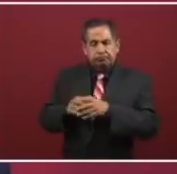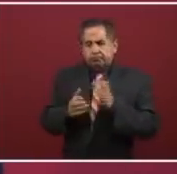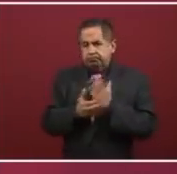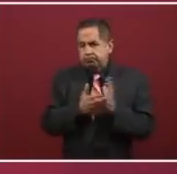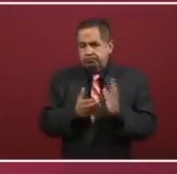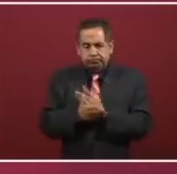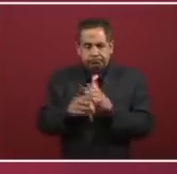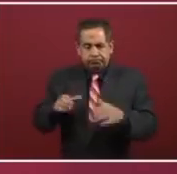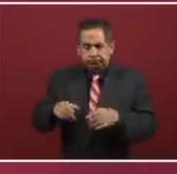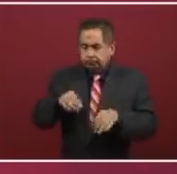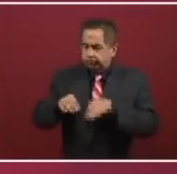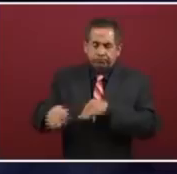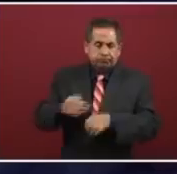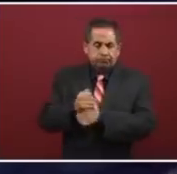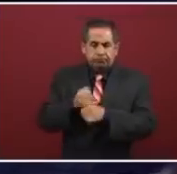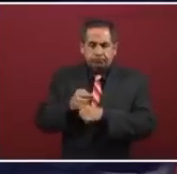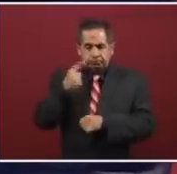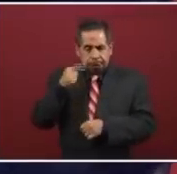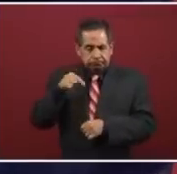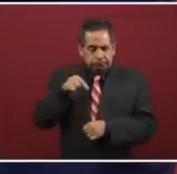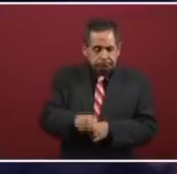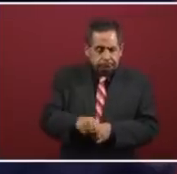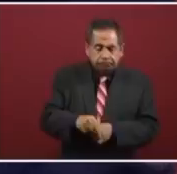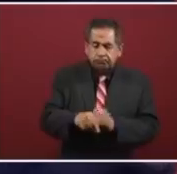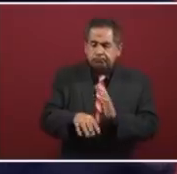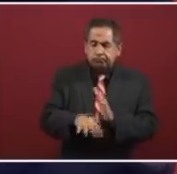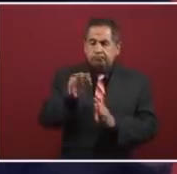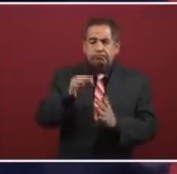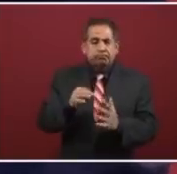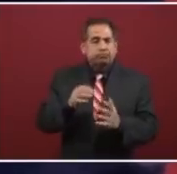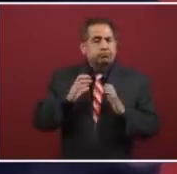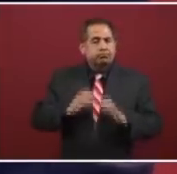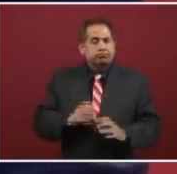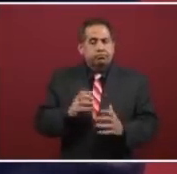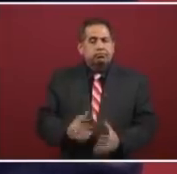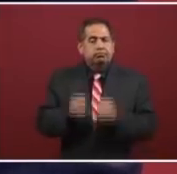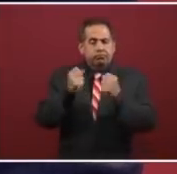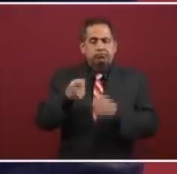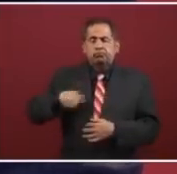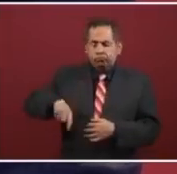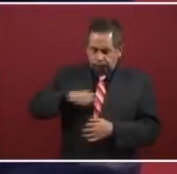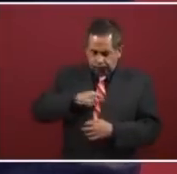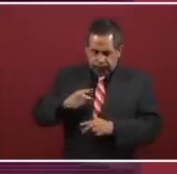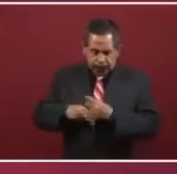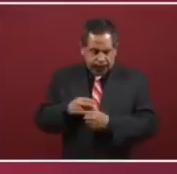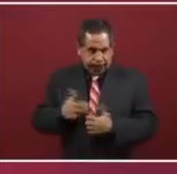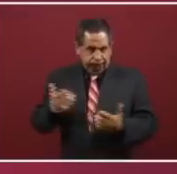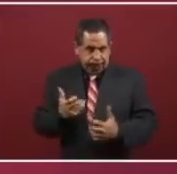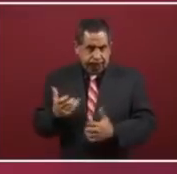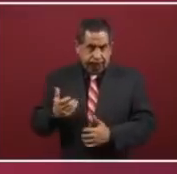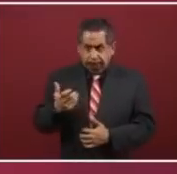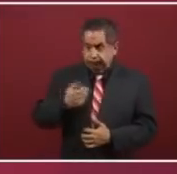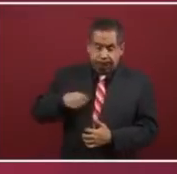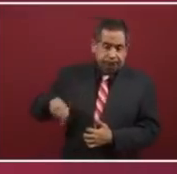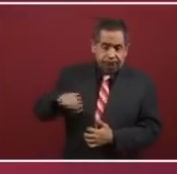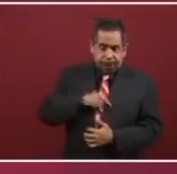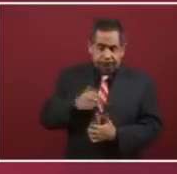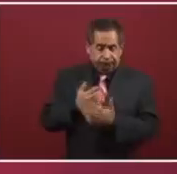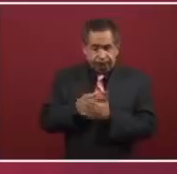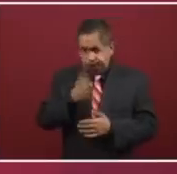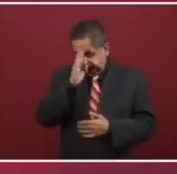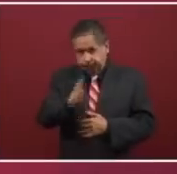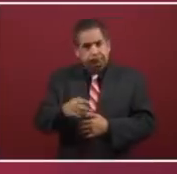el trabajo de rescate lo vamos a hacer nosotros de manera